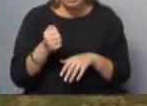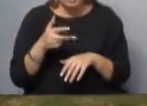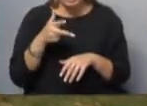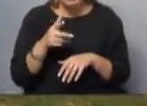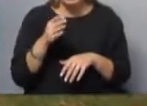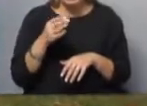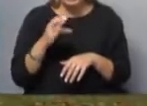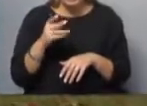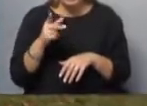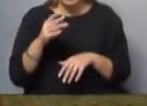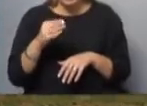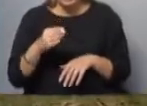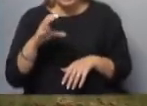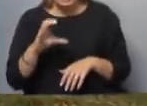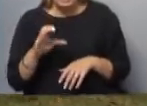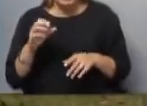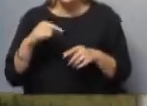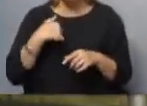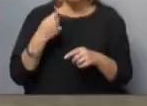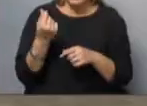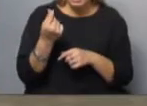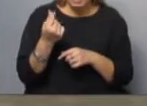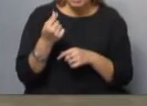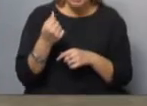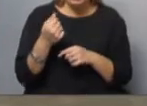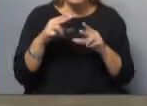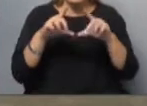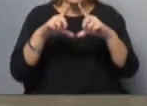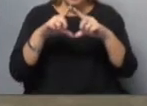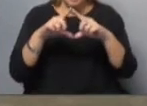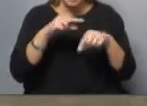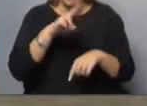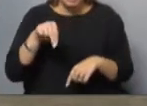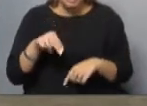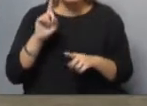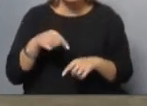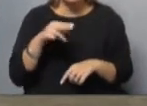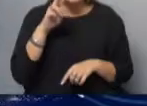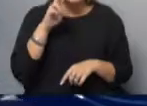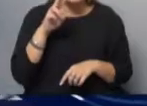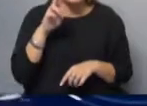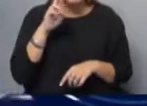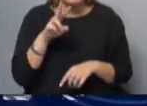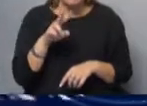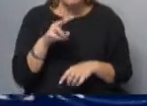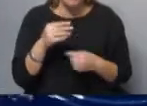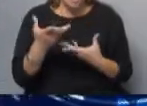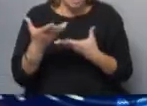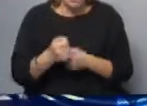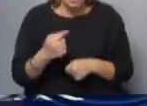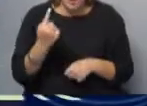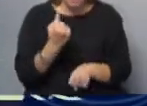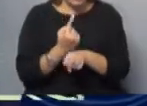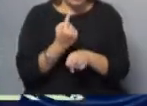Mi Dinero y el colectivo de Habitat. Y también ahora, como vimos de que tuvimos mucha ayuda en la